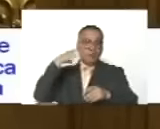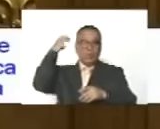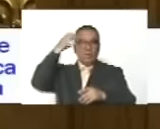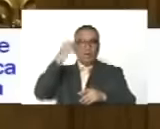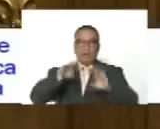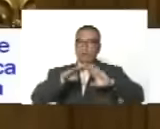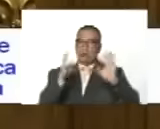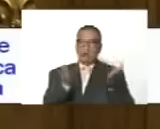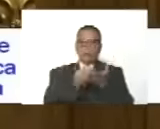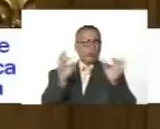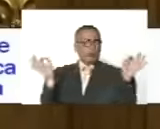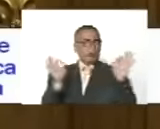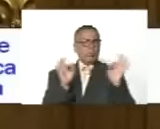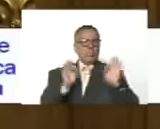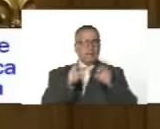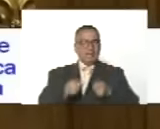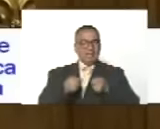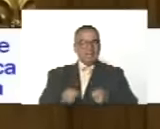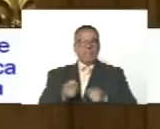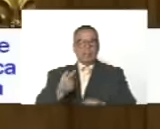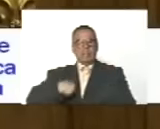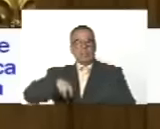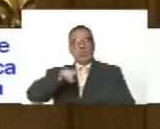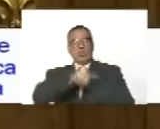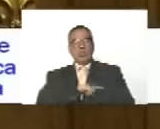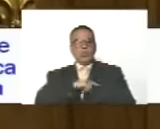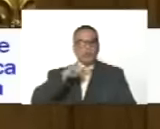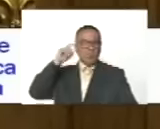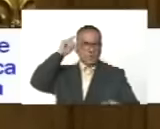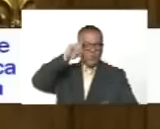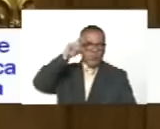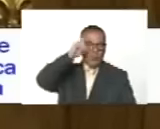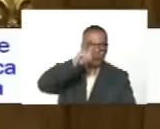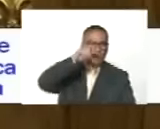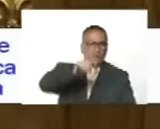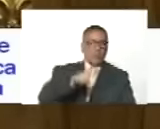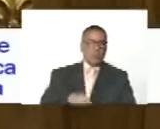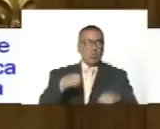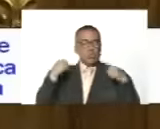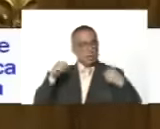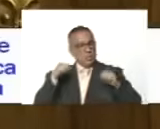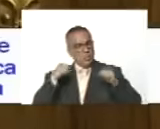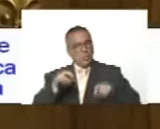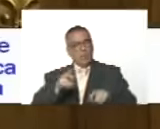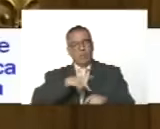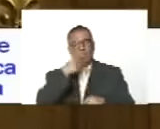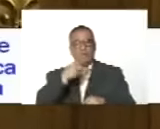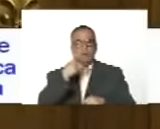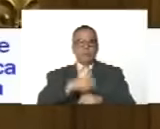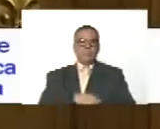mundo, trata de darnos a nosotros lecciones del ejercicio de la política.